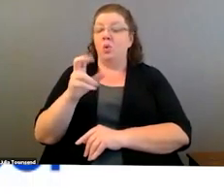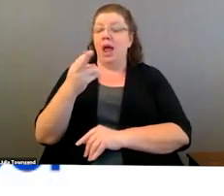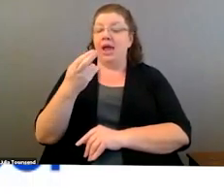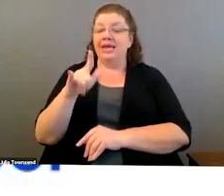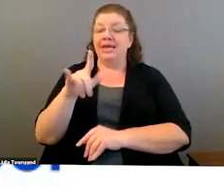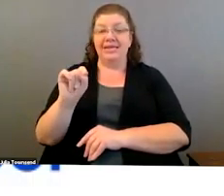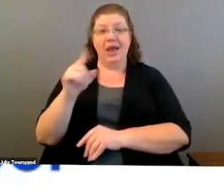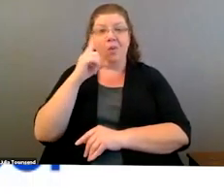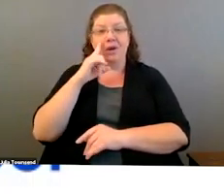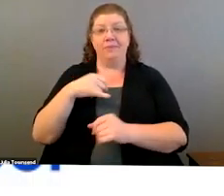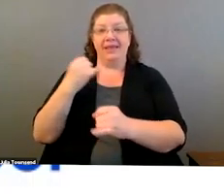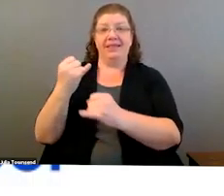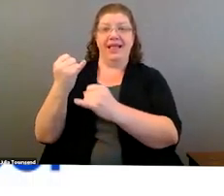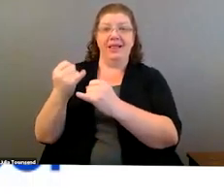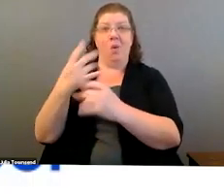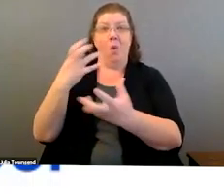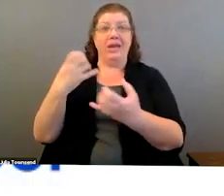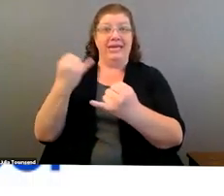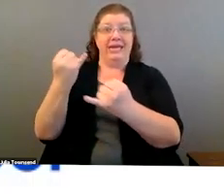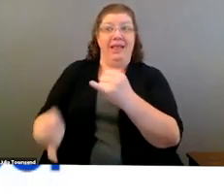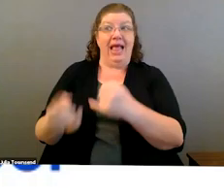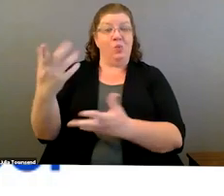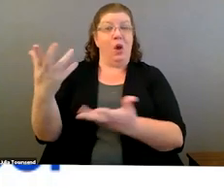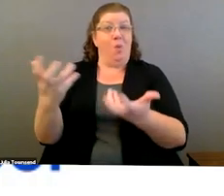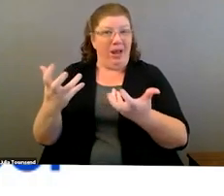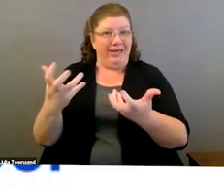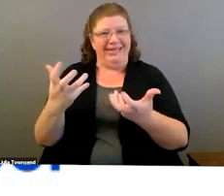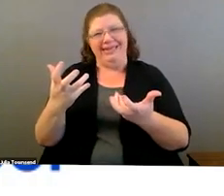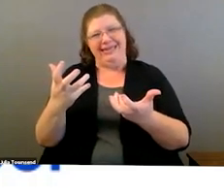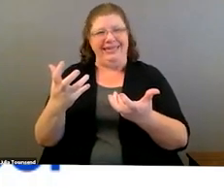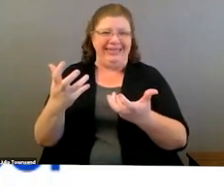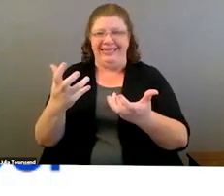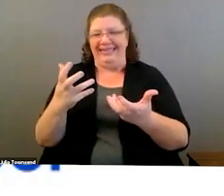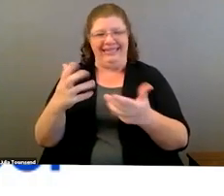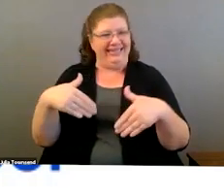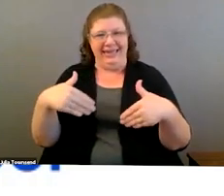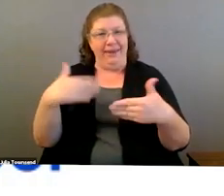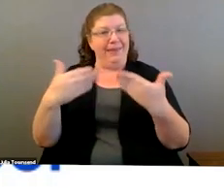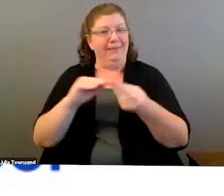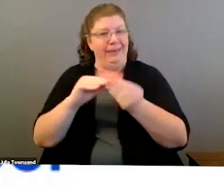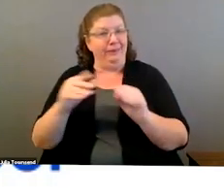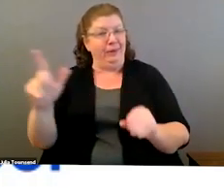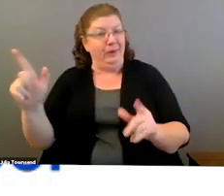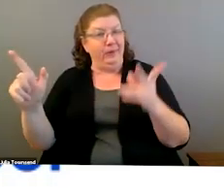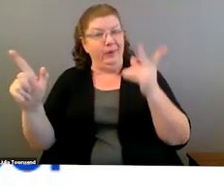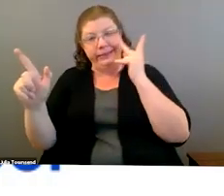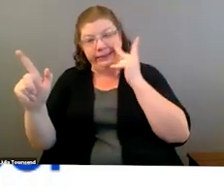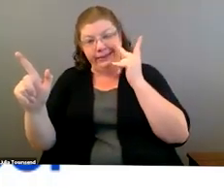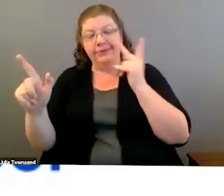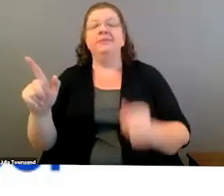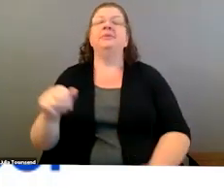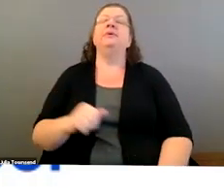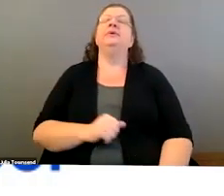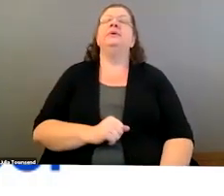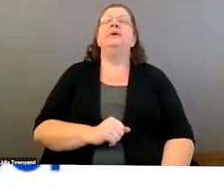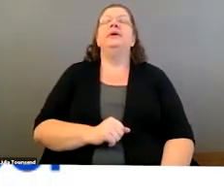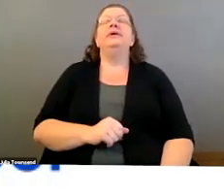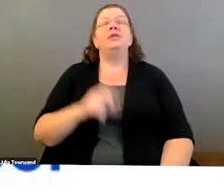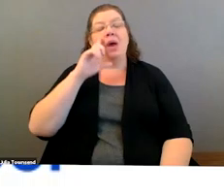quería ser la última quería que fuese el último informe de hecho el